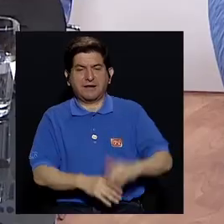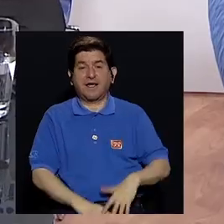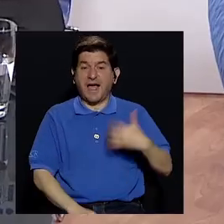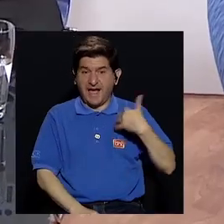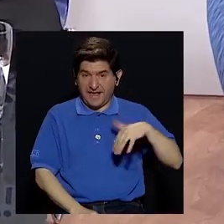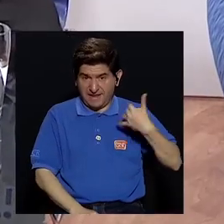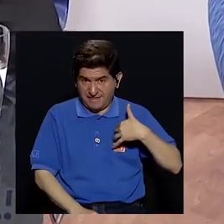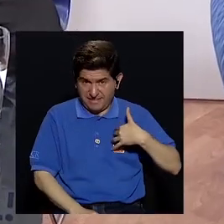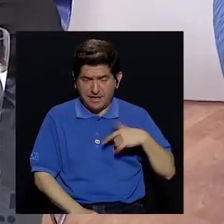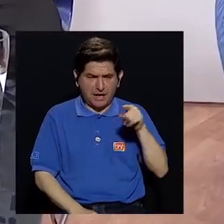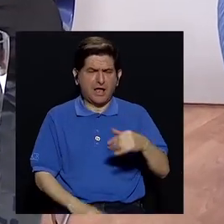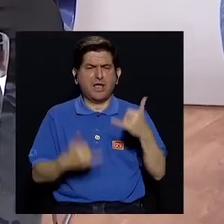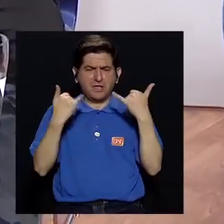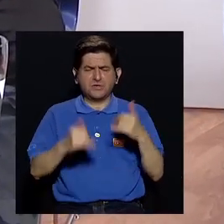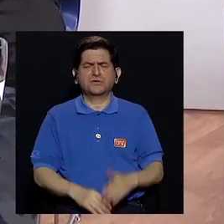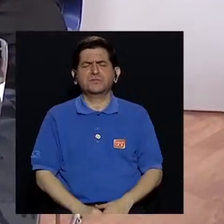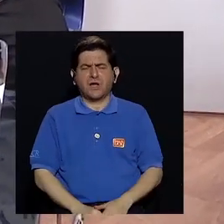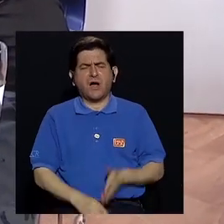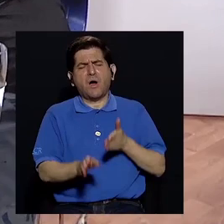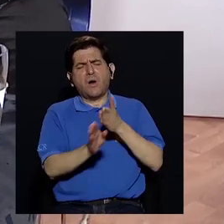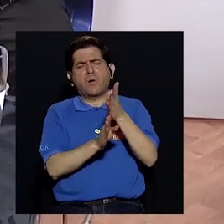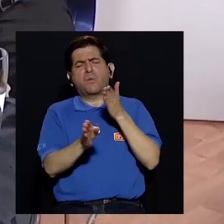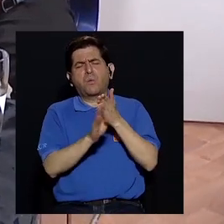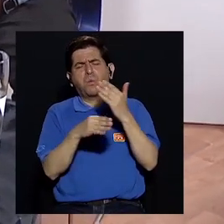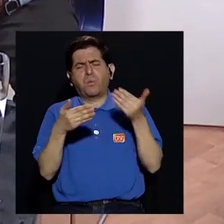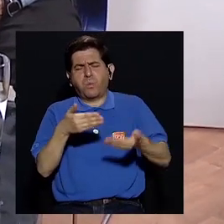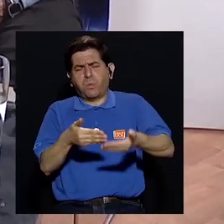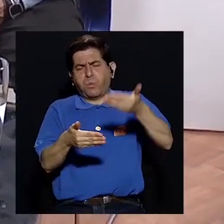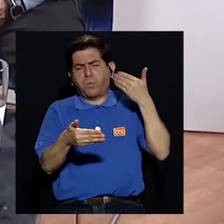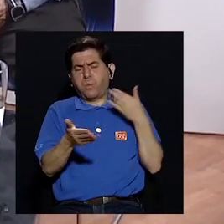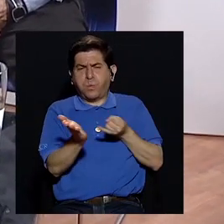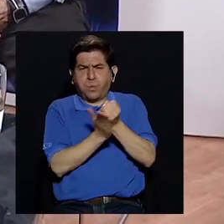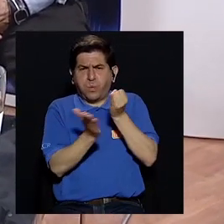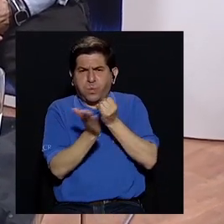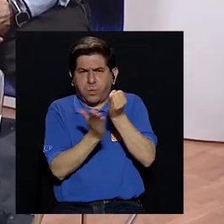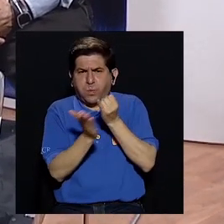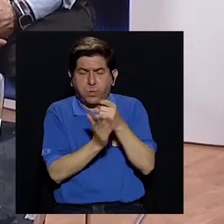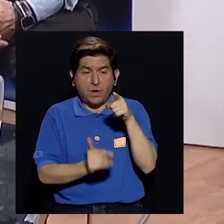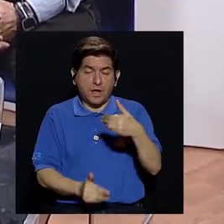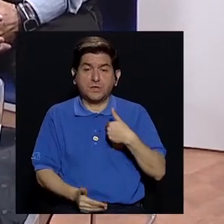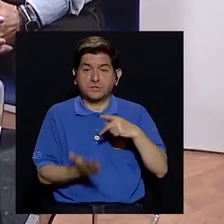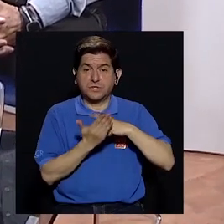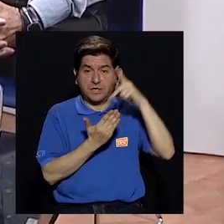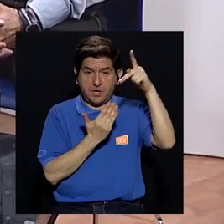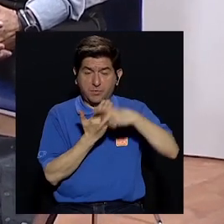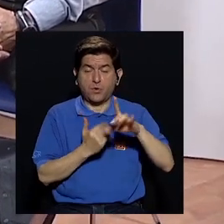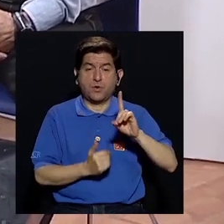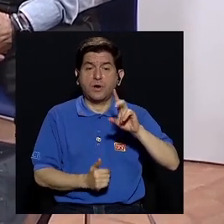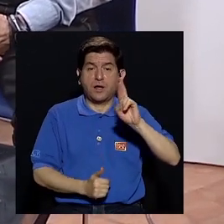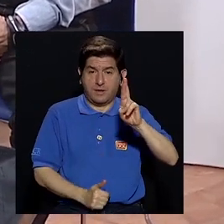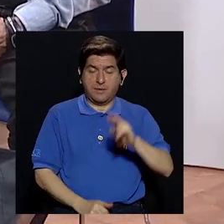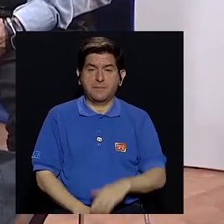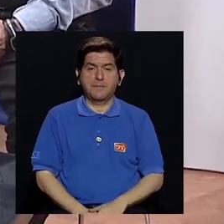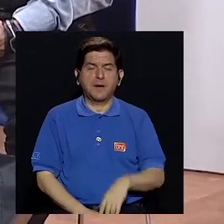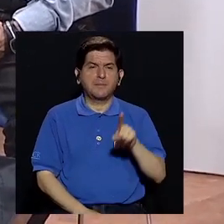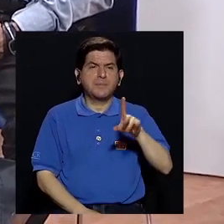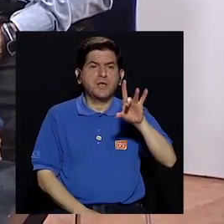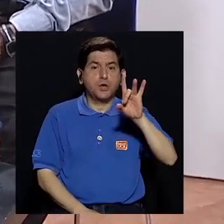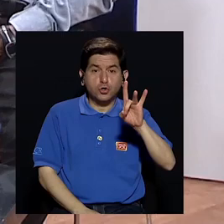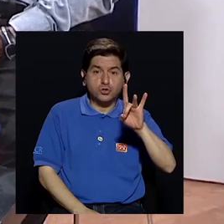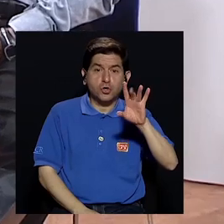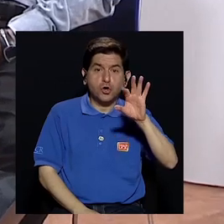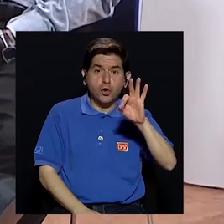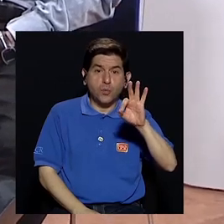argentina tiene una larga tradición de investigación por ejemplo ellos tenían un programa de doctorado en